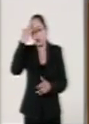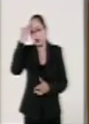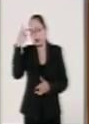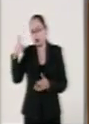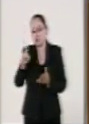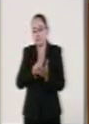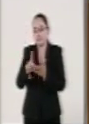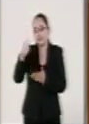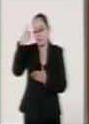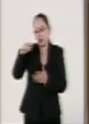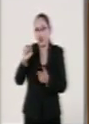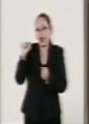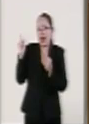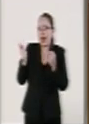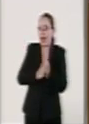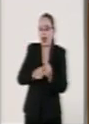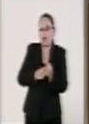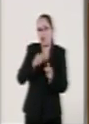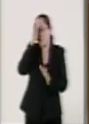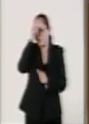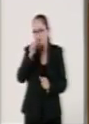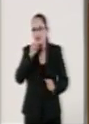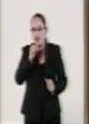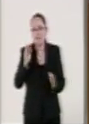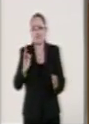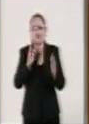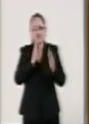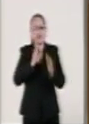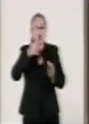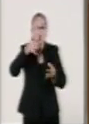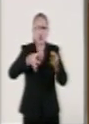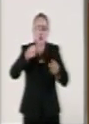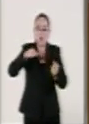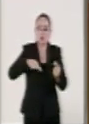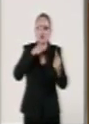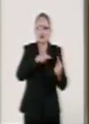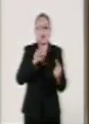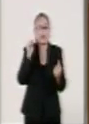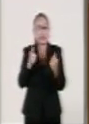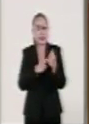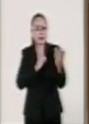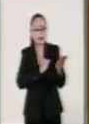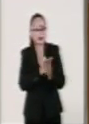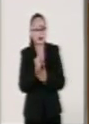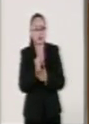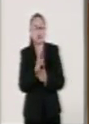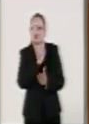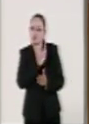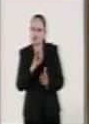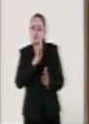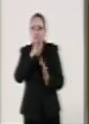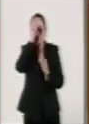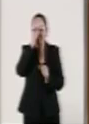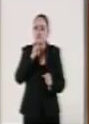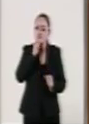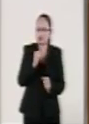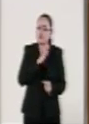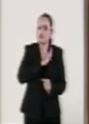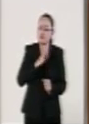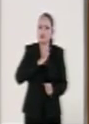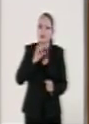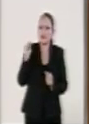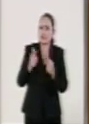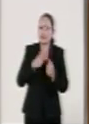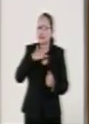a impugnar ante la autoridad judicial las resoluciones de la autoridad de procuración